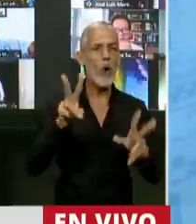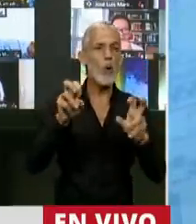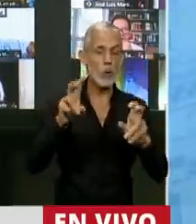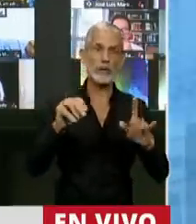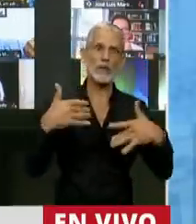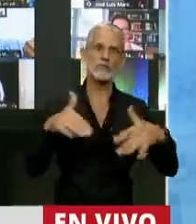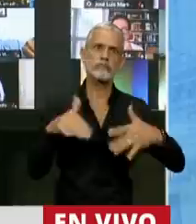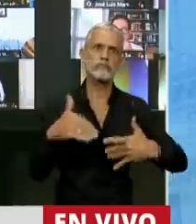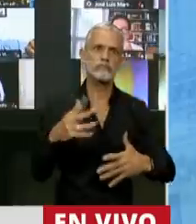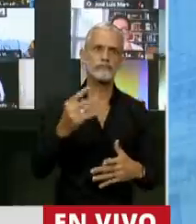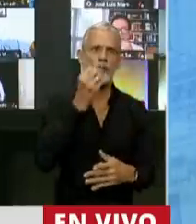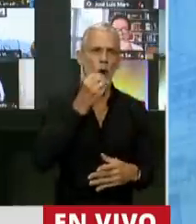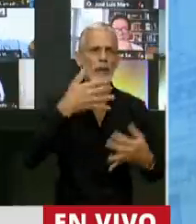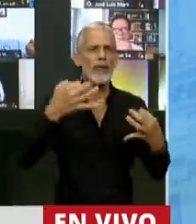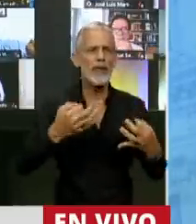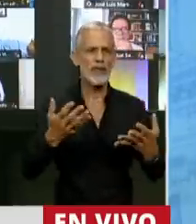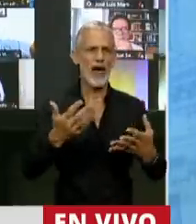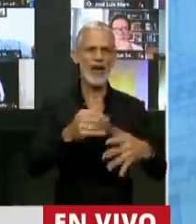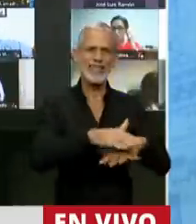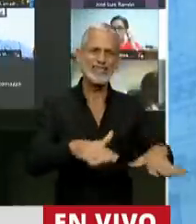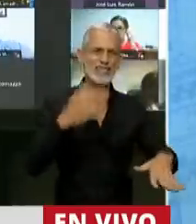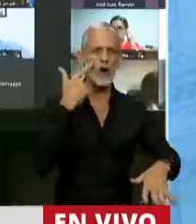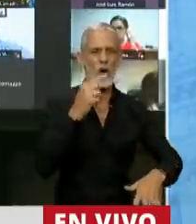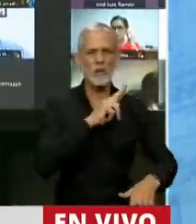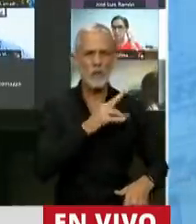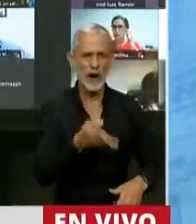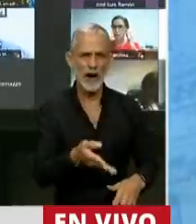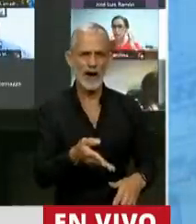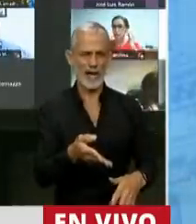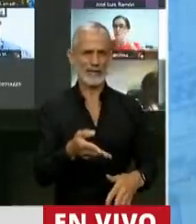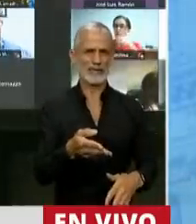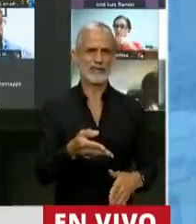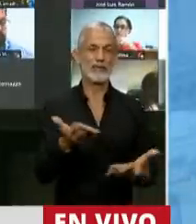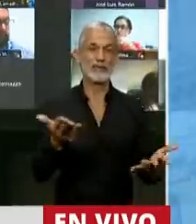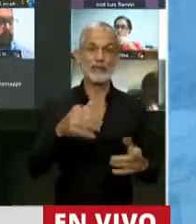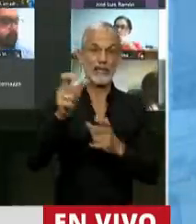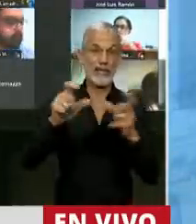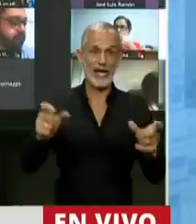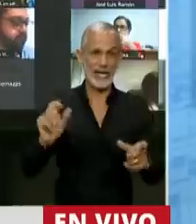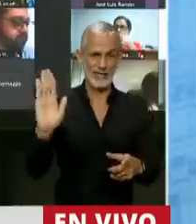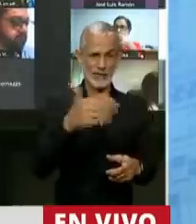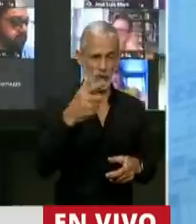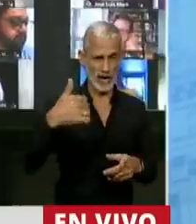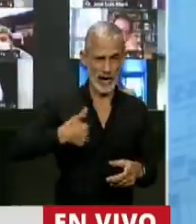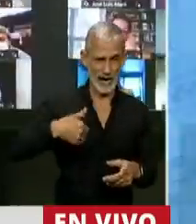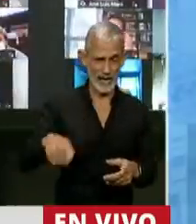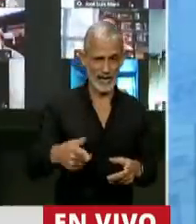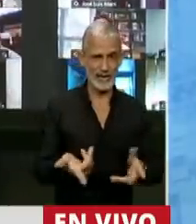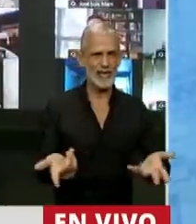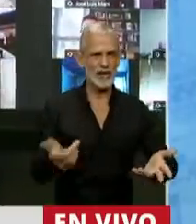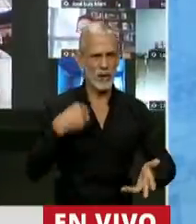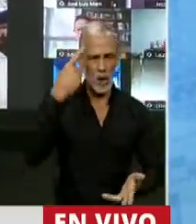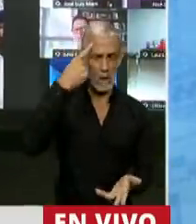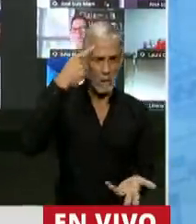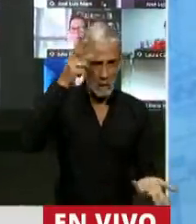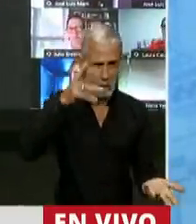tan sensible a la alimentación de pibes y pibas y de gente en la Argentina, no se me